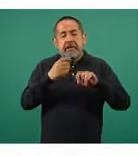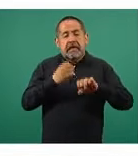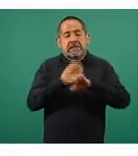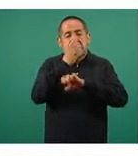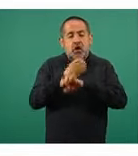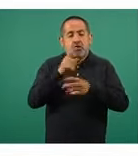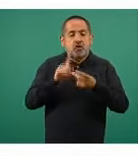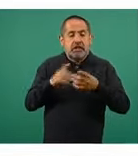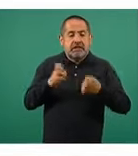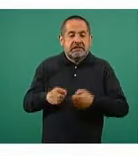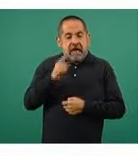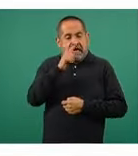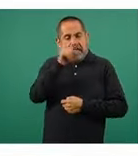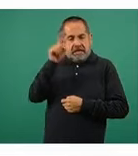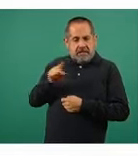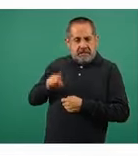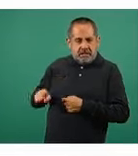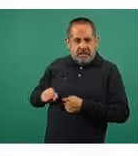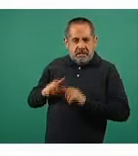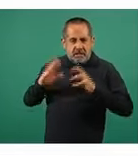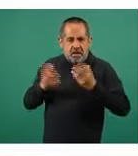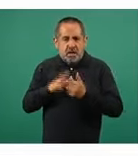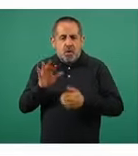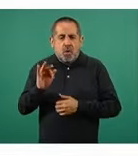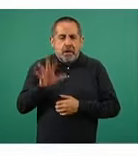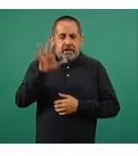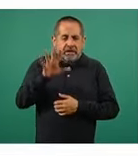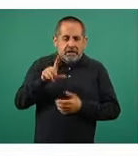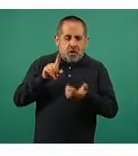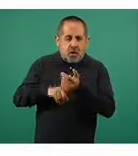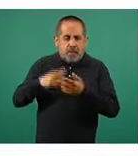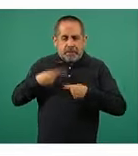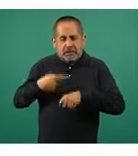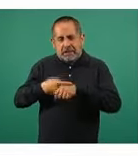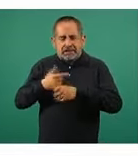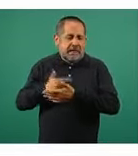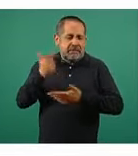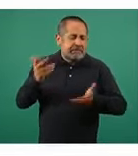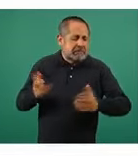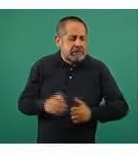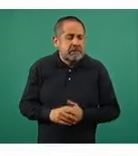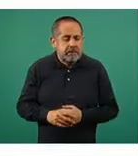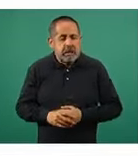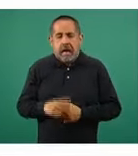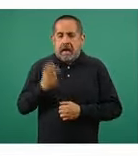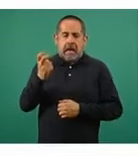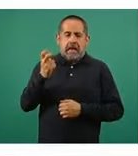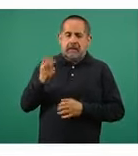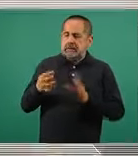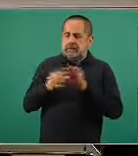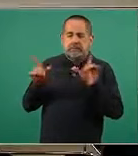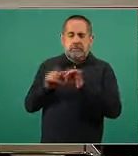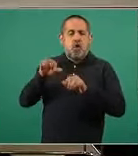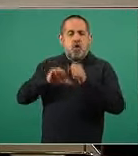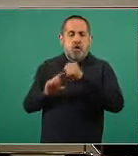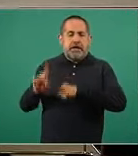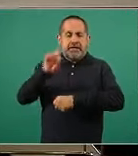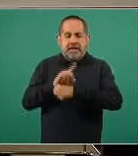se distribuyeron cada uno de estos 45 ESAVIs graves. Entonces sería la actualización para el día de hoy